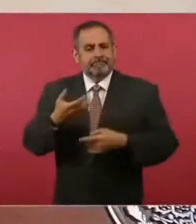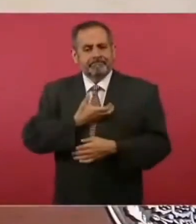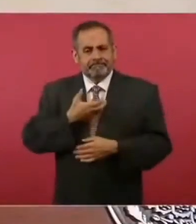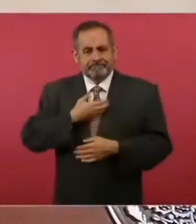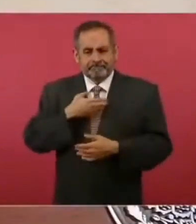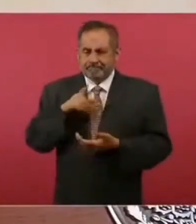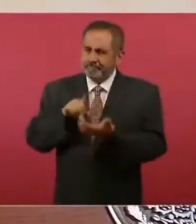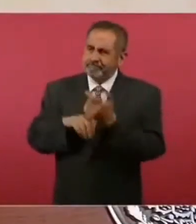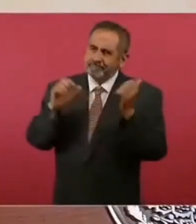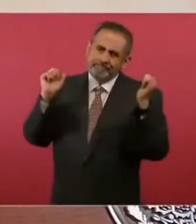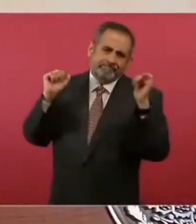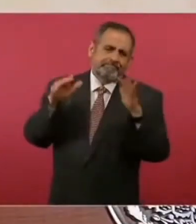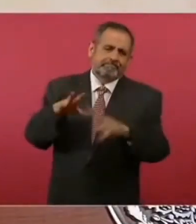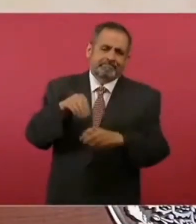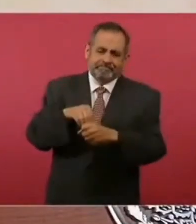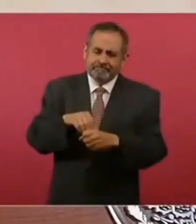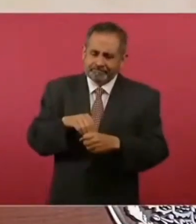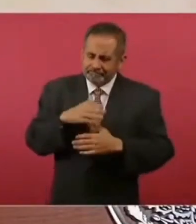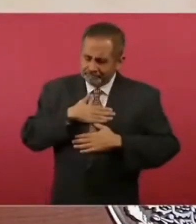a la plaza.